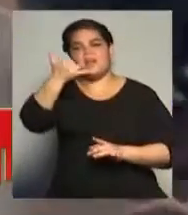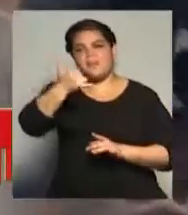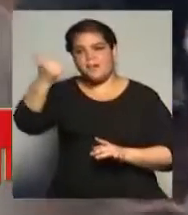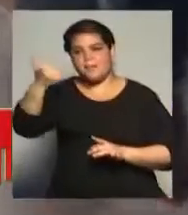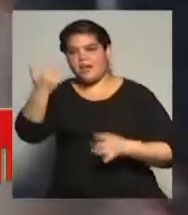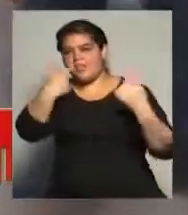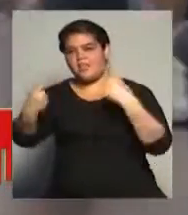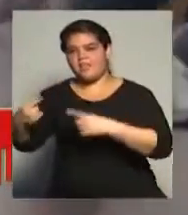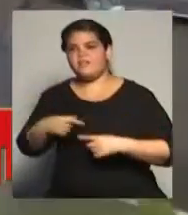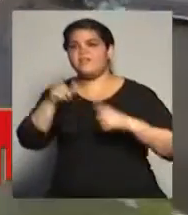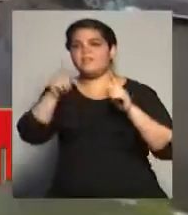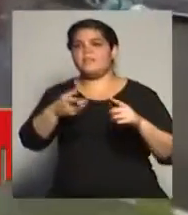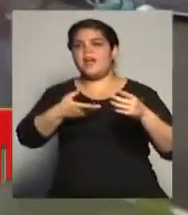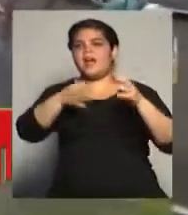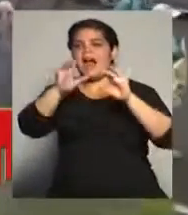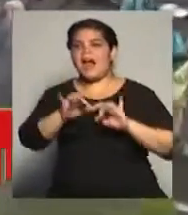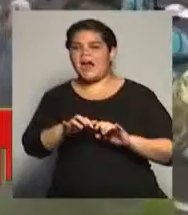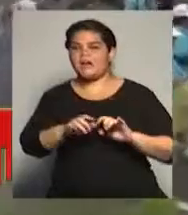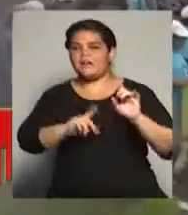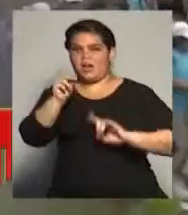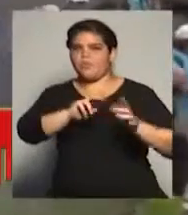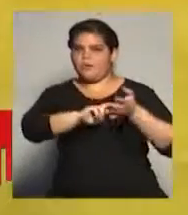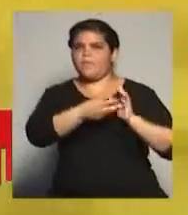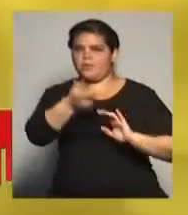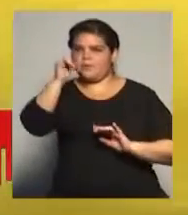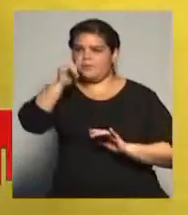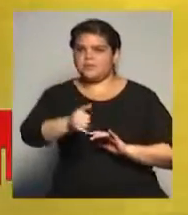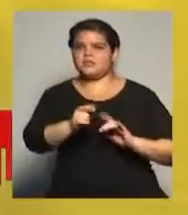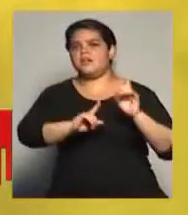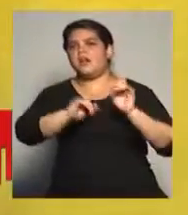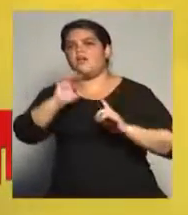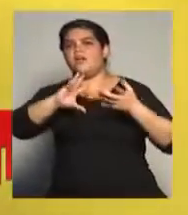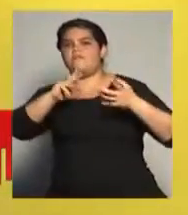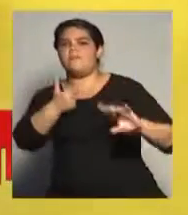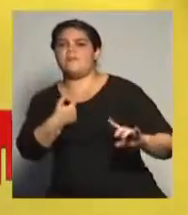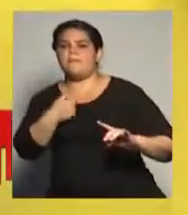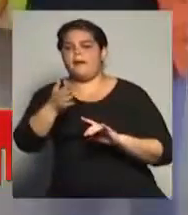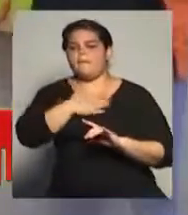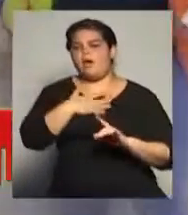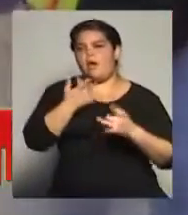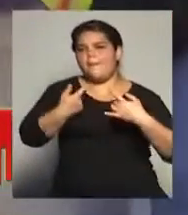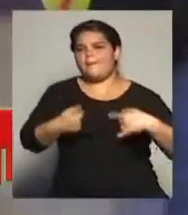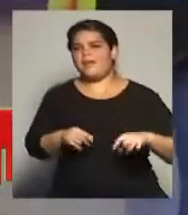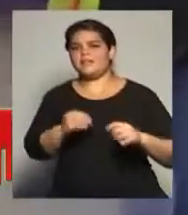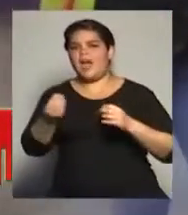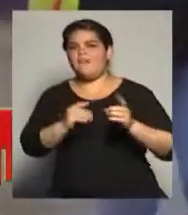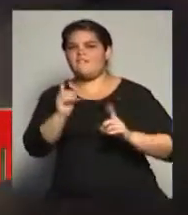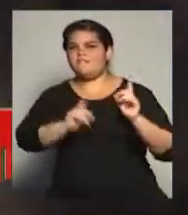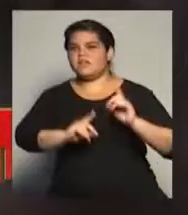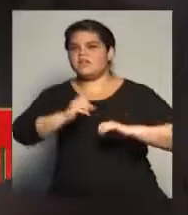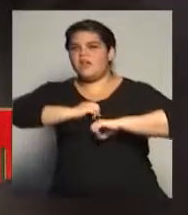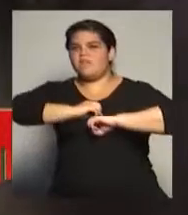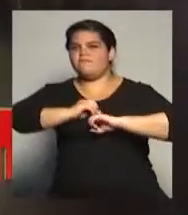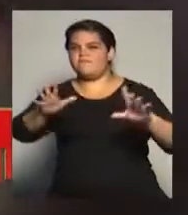las cartas. Algunas han tenido problemas, que por una especie de cholulismo de la gente se hacen públicas. Cuando habló de